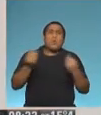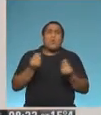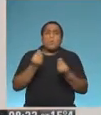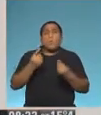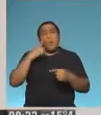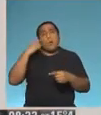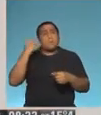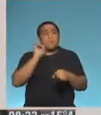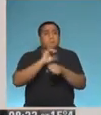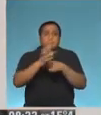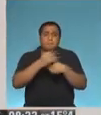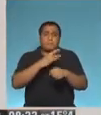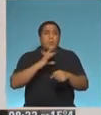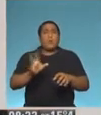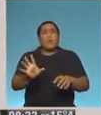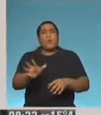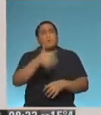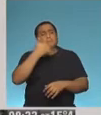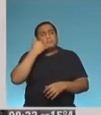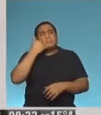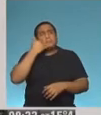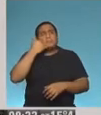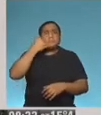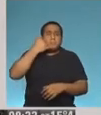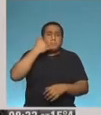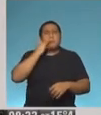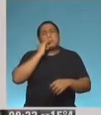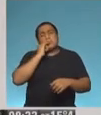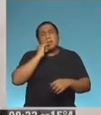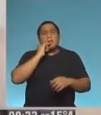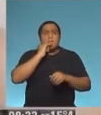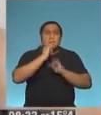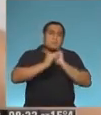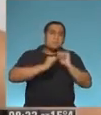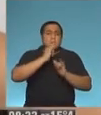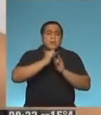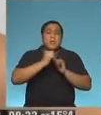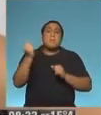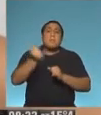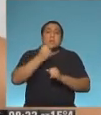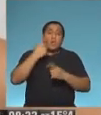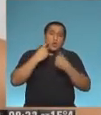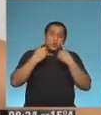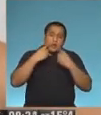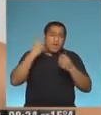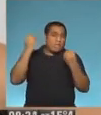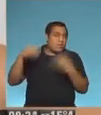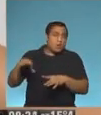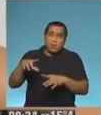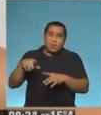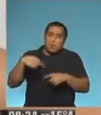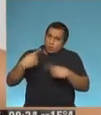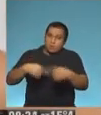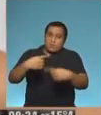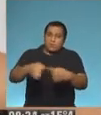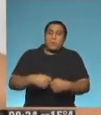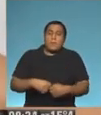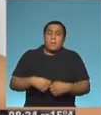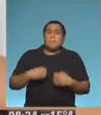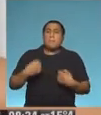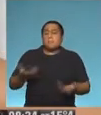por telemedicina. Lo importante es no dejar de hacer los controles, y si el paciente tiene que ir, porque no